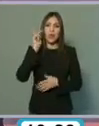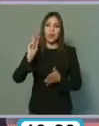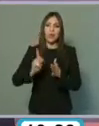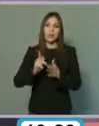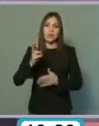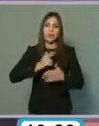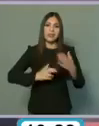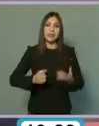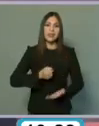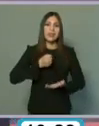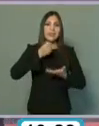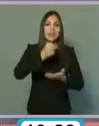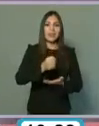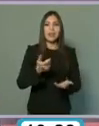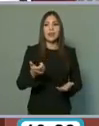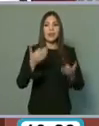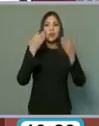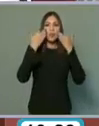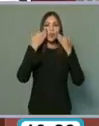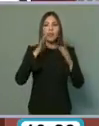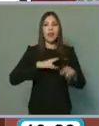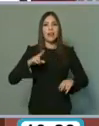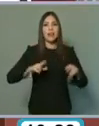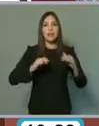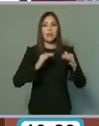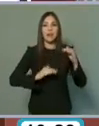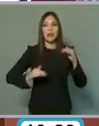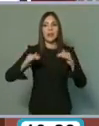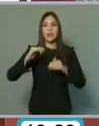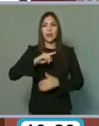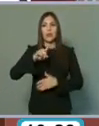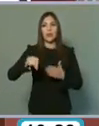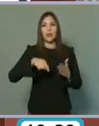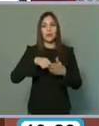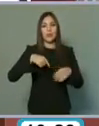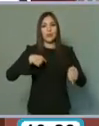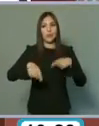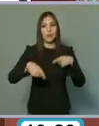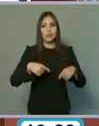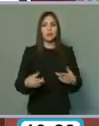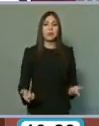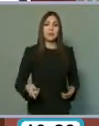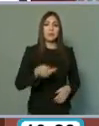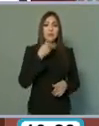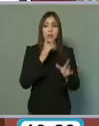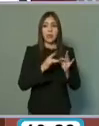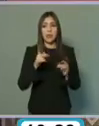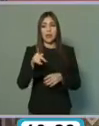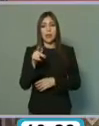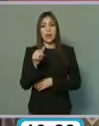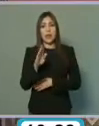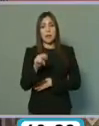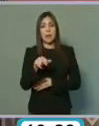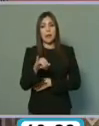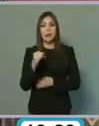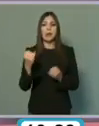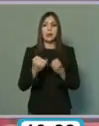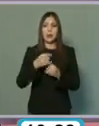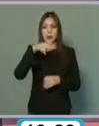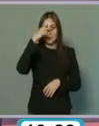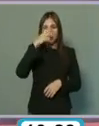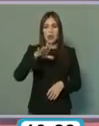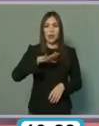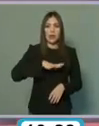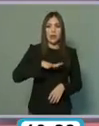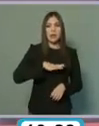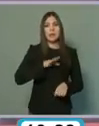y así demostramos el nivel futbolístico de nuestra región. Claro. Tú decías de Cavani, México tiene los suyos también, ¿verdad? Sí.